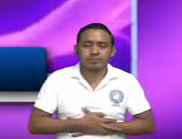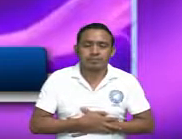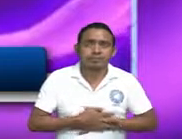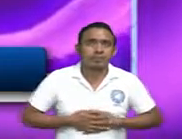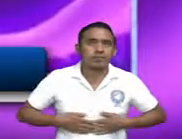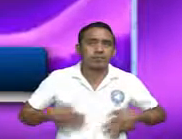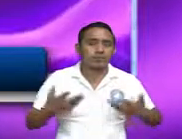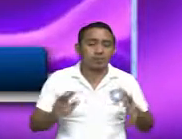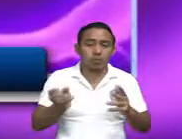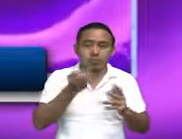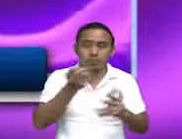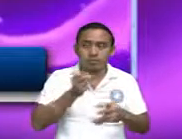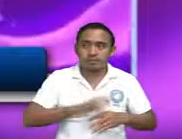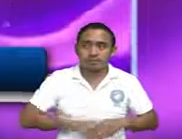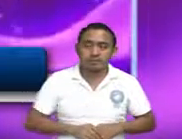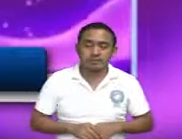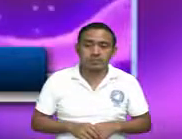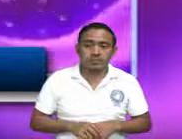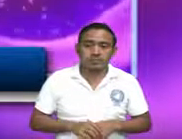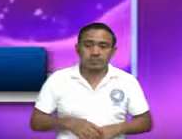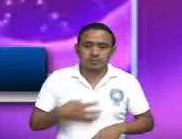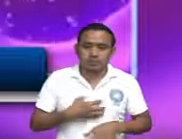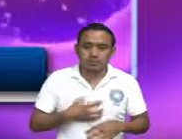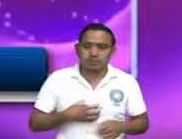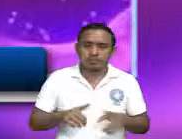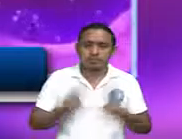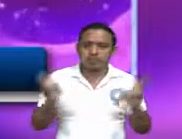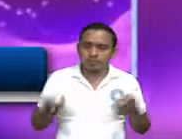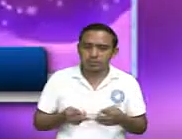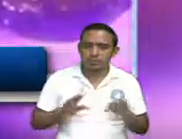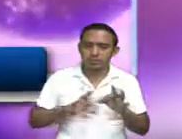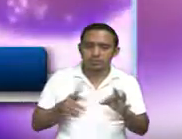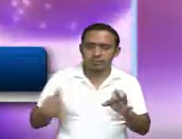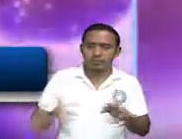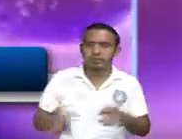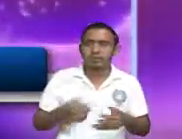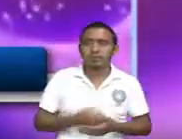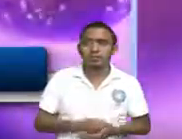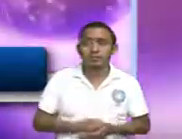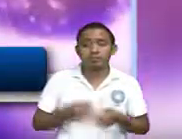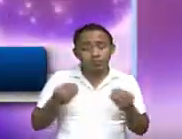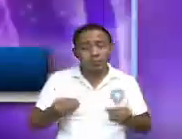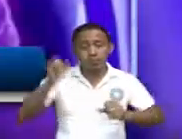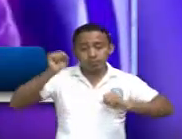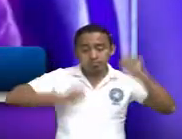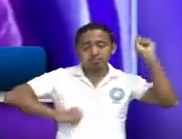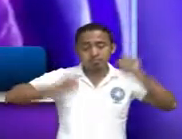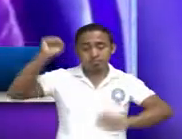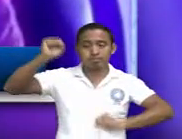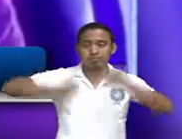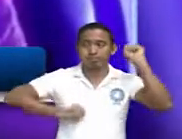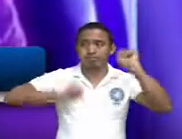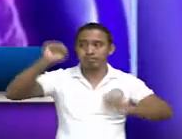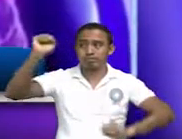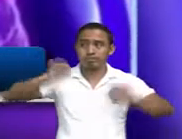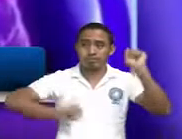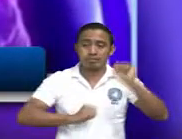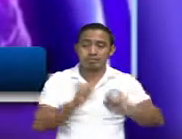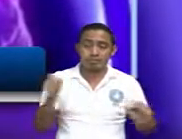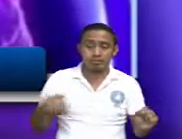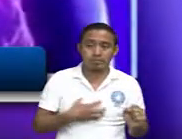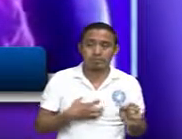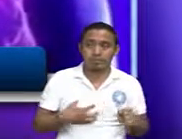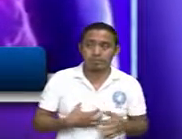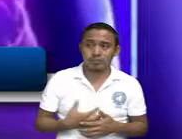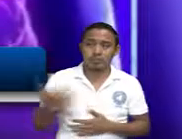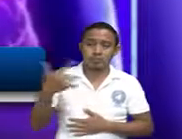grasas tienen que comer, alimentarse con bastante verduras, frutas, pero deben de hacer bastante ejercicio también. A mayor cantidad de grasa le